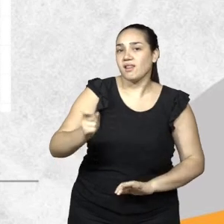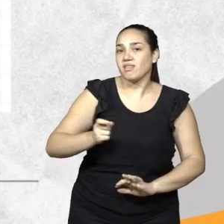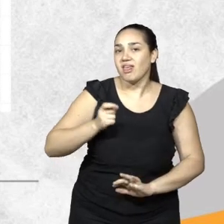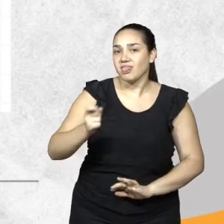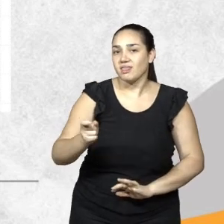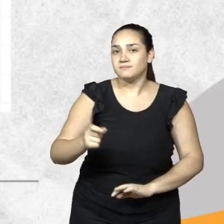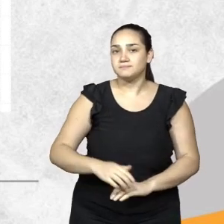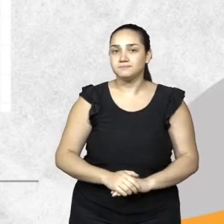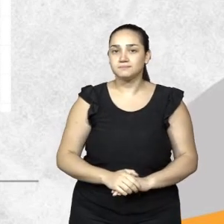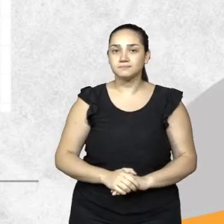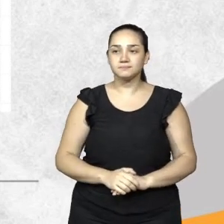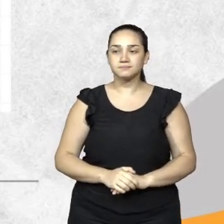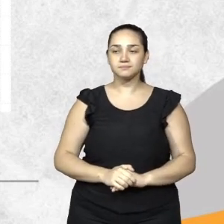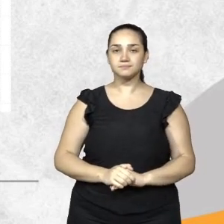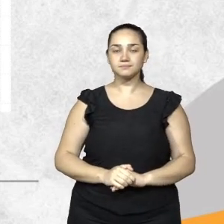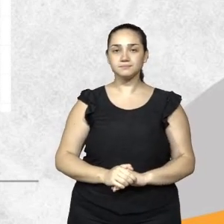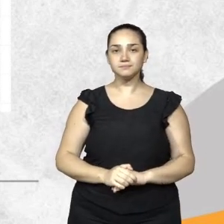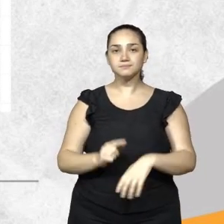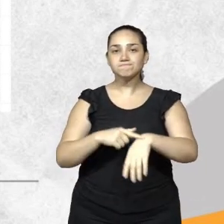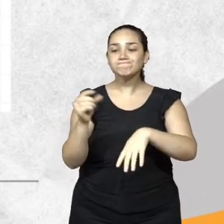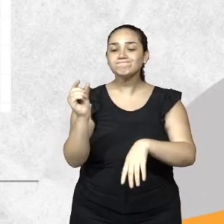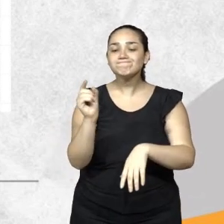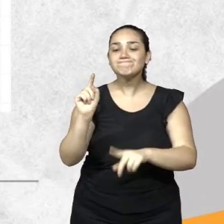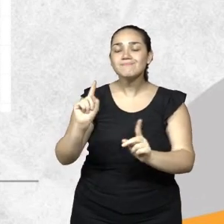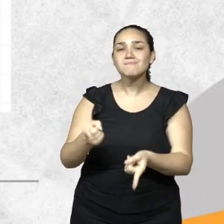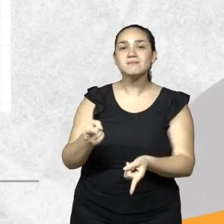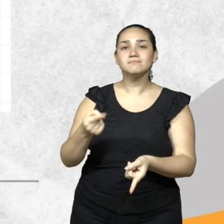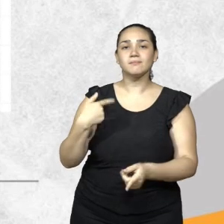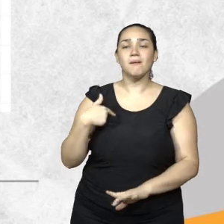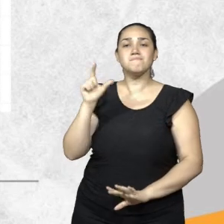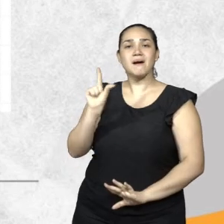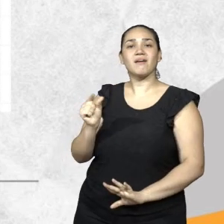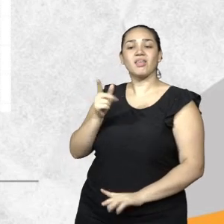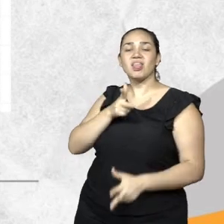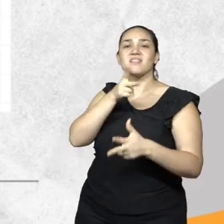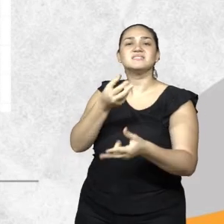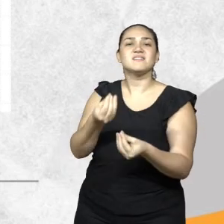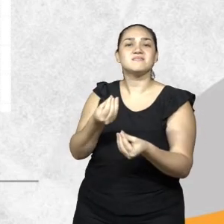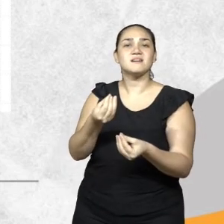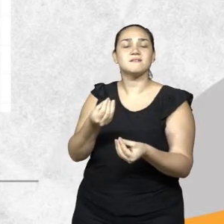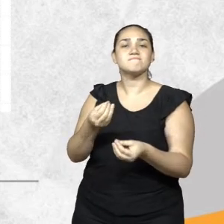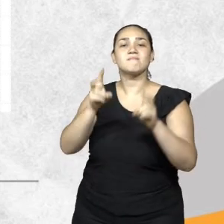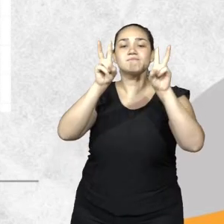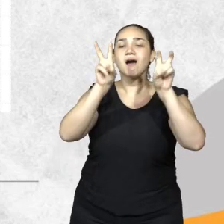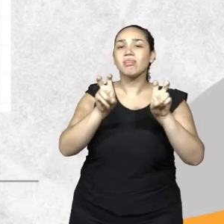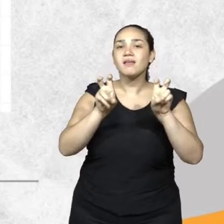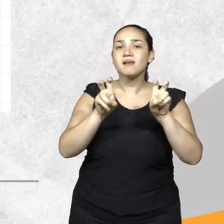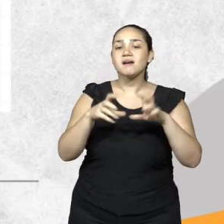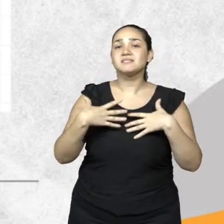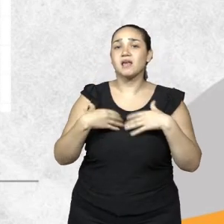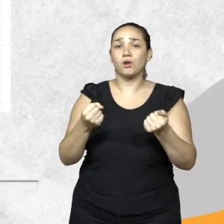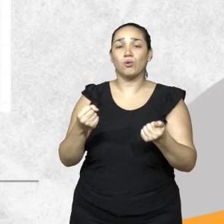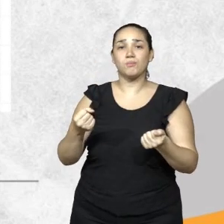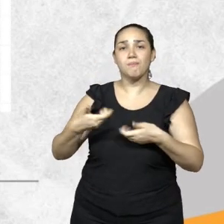Ok, una sentencia del 2006 de mi país dice así: en materia de salud pública, los permisos